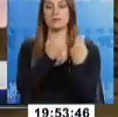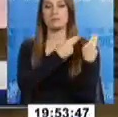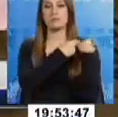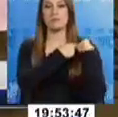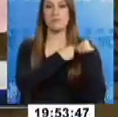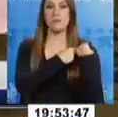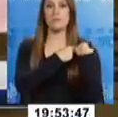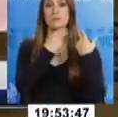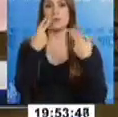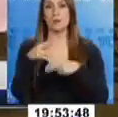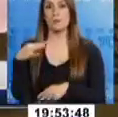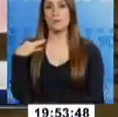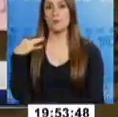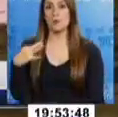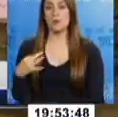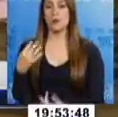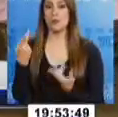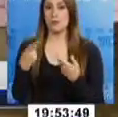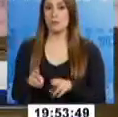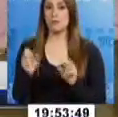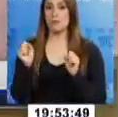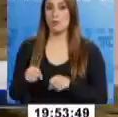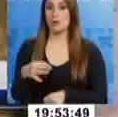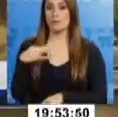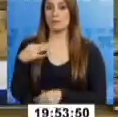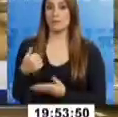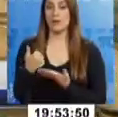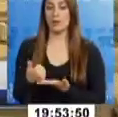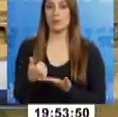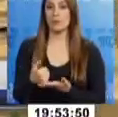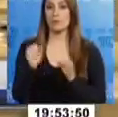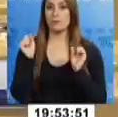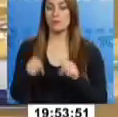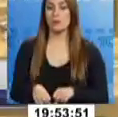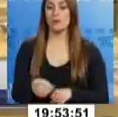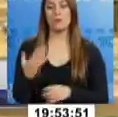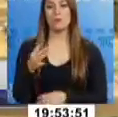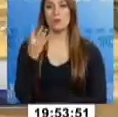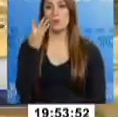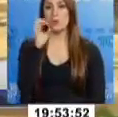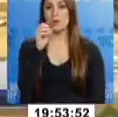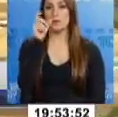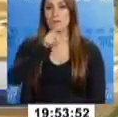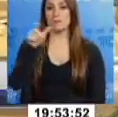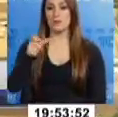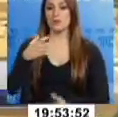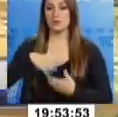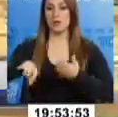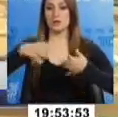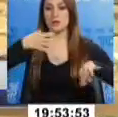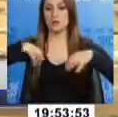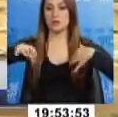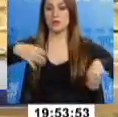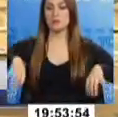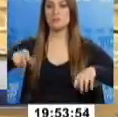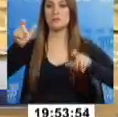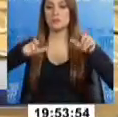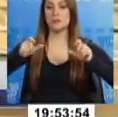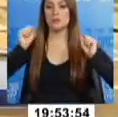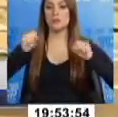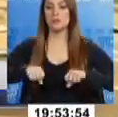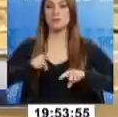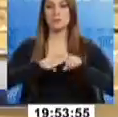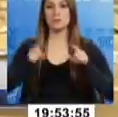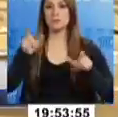pueden venir voluntarios aún a ayudar. Están aquí prácticamente unas 40 personas en la clasificación, en la distribución de kits, pero aún así